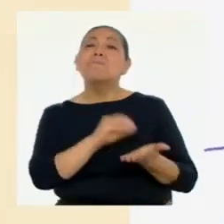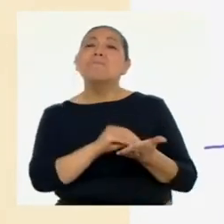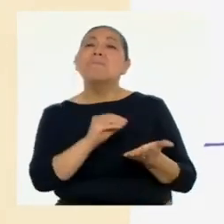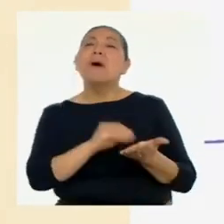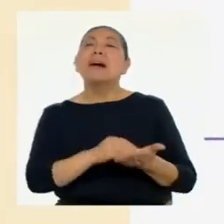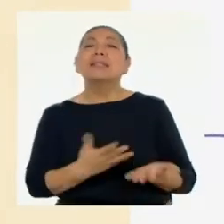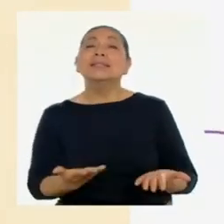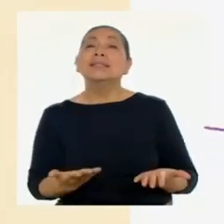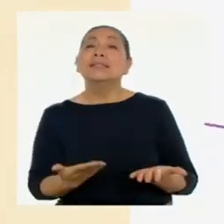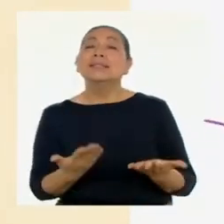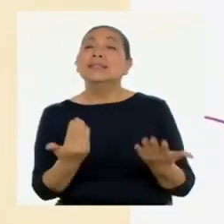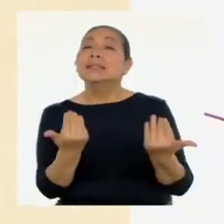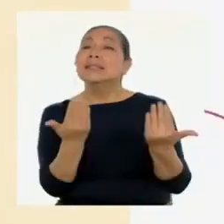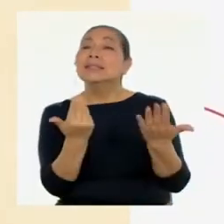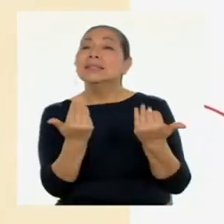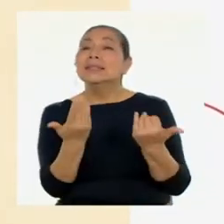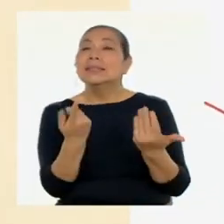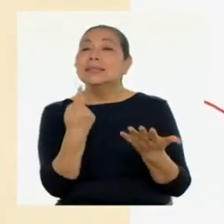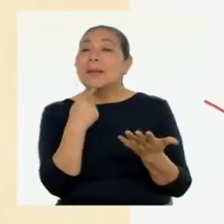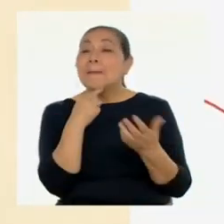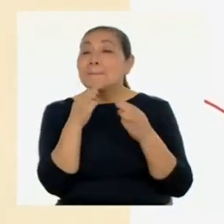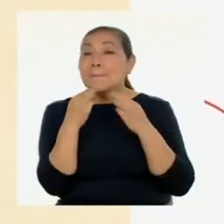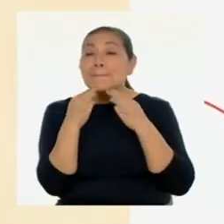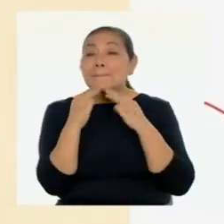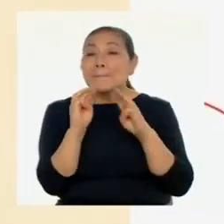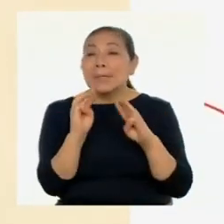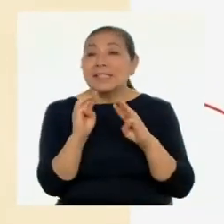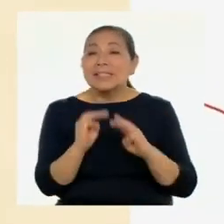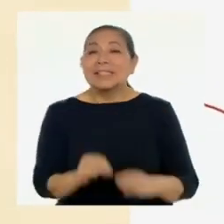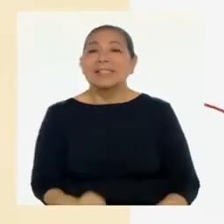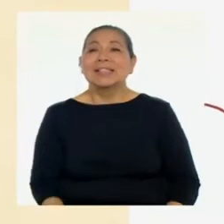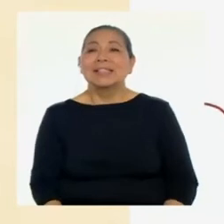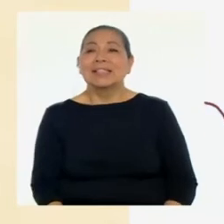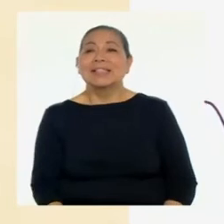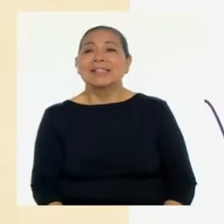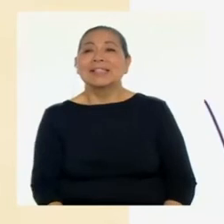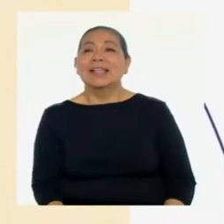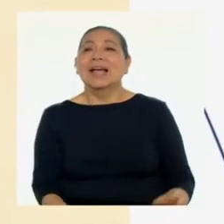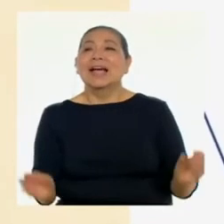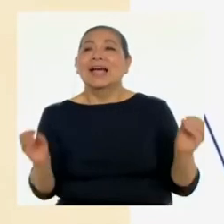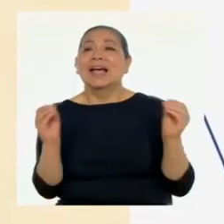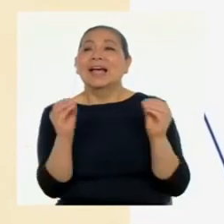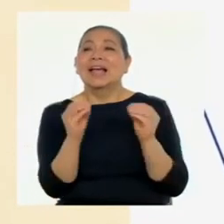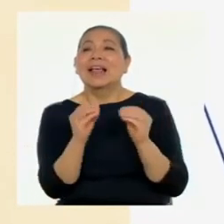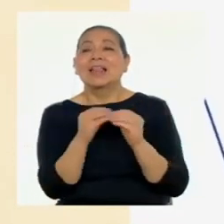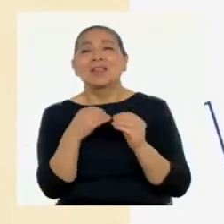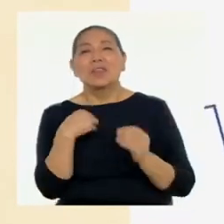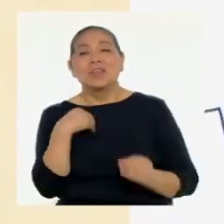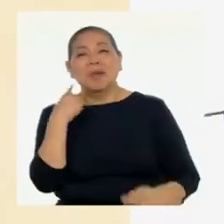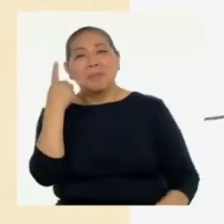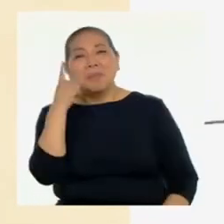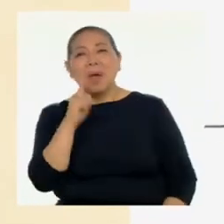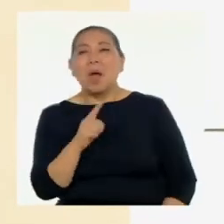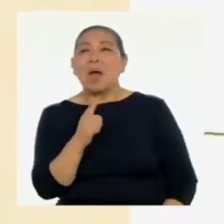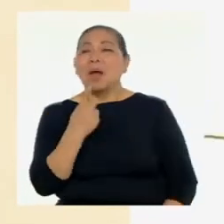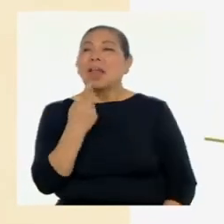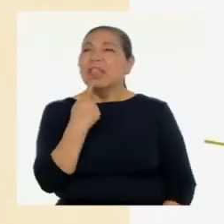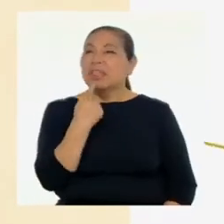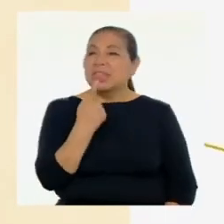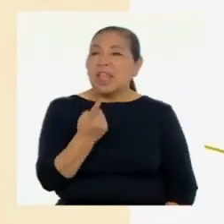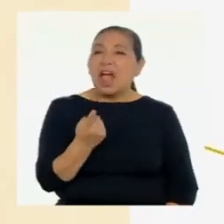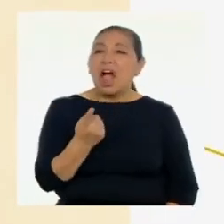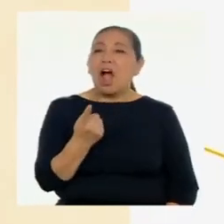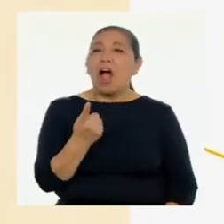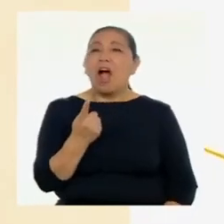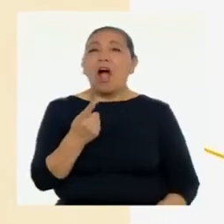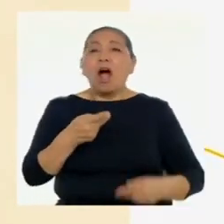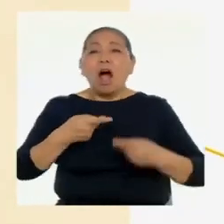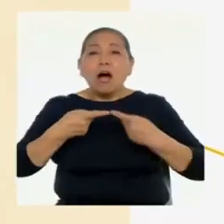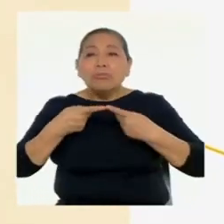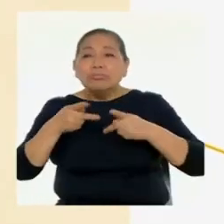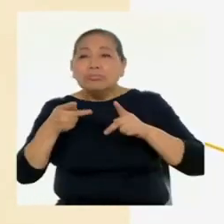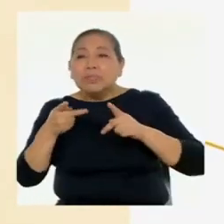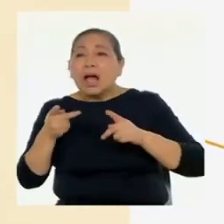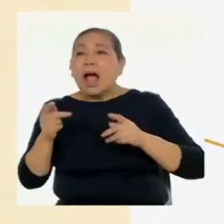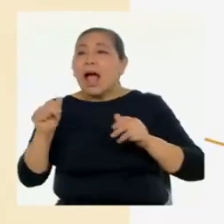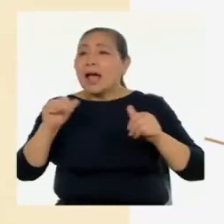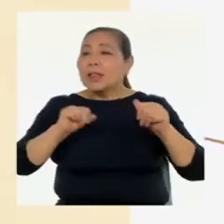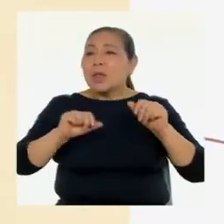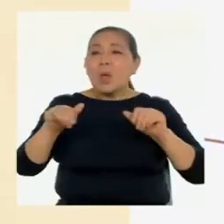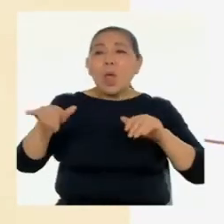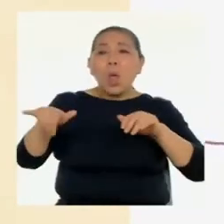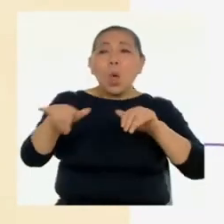más? En cuanto al eslogan o mensaje, ya que debe ser una acción concreta, pensé en fomentemos actividades